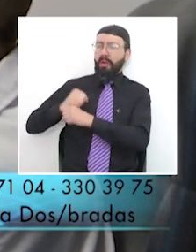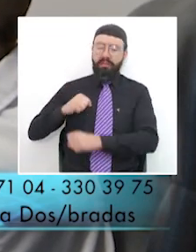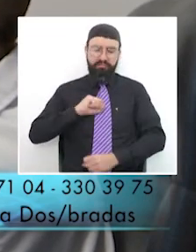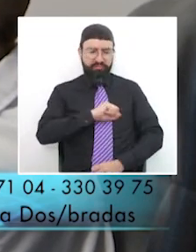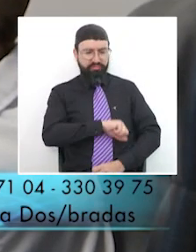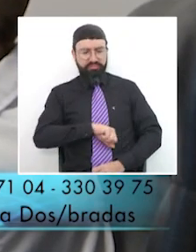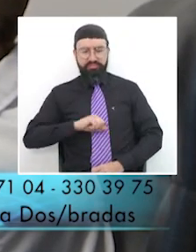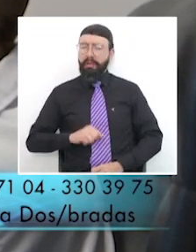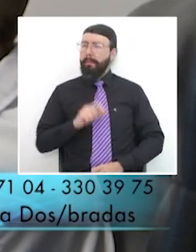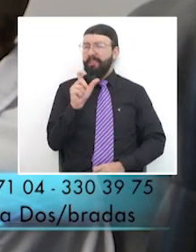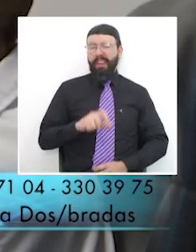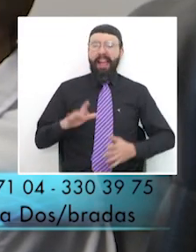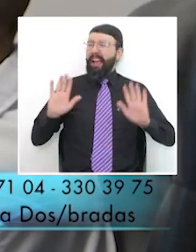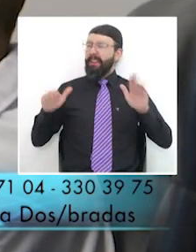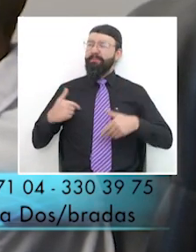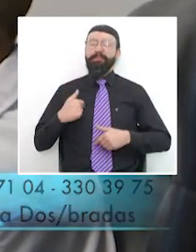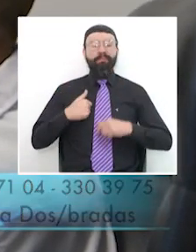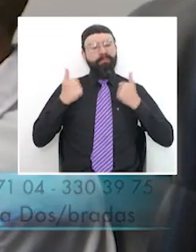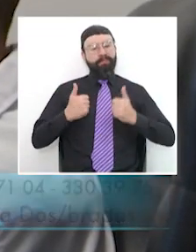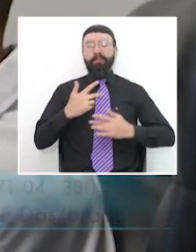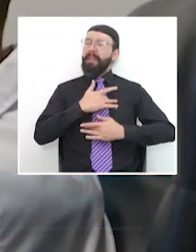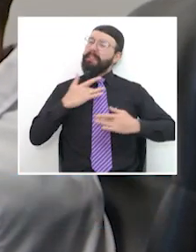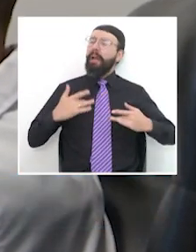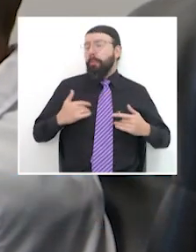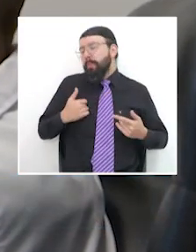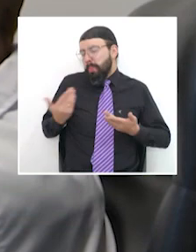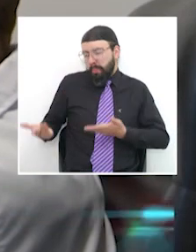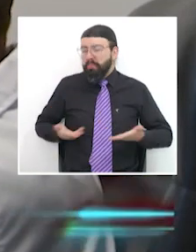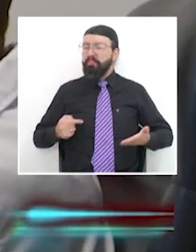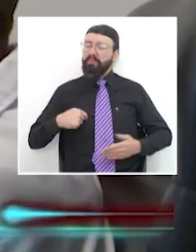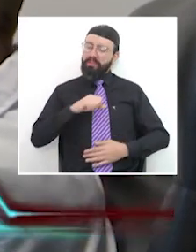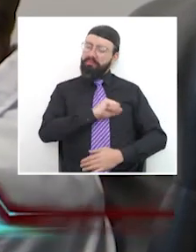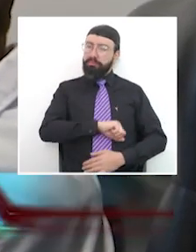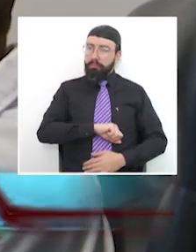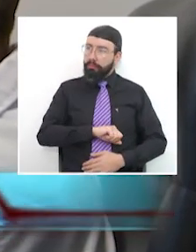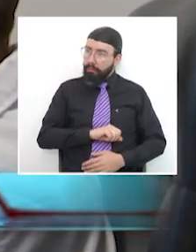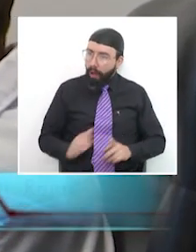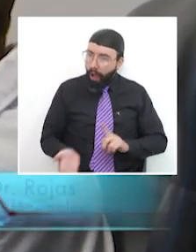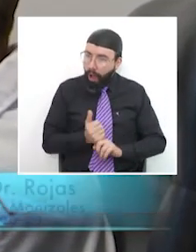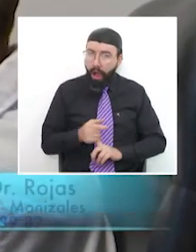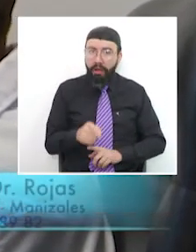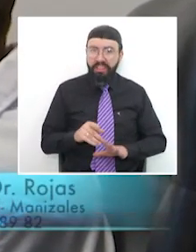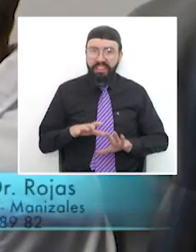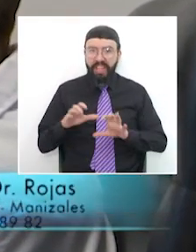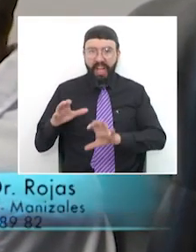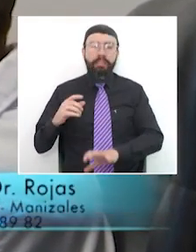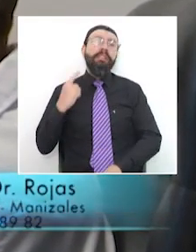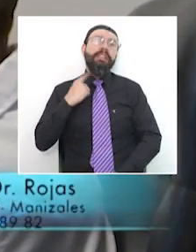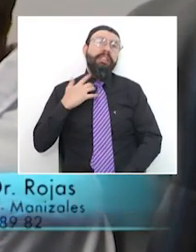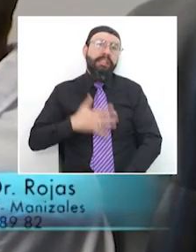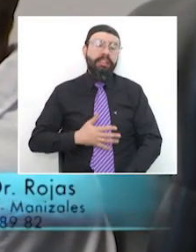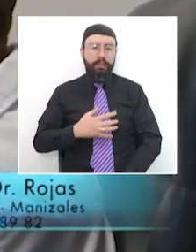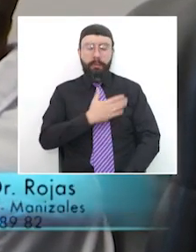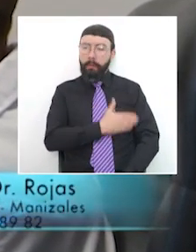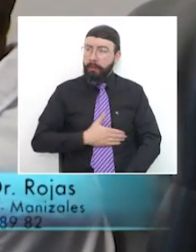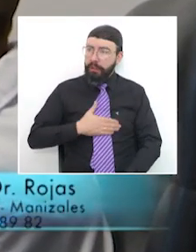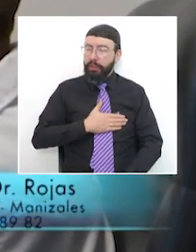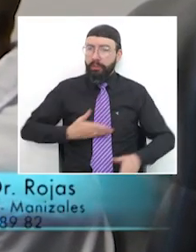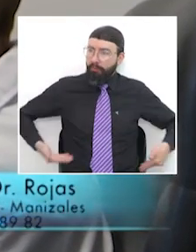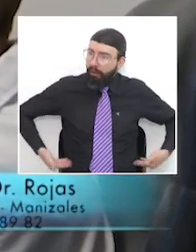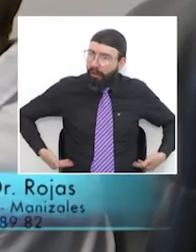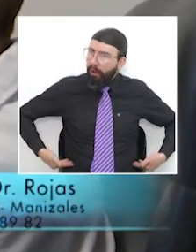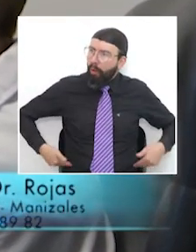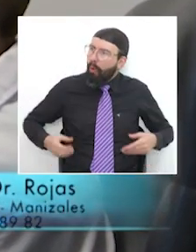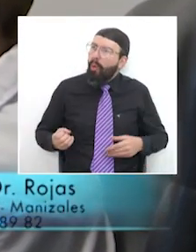que vienen sanos por prevención y usted les encuentra cánceres en el seno, en la tiroides, en los riñones, en tantas